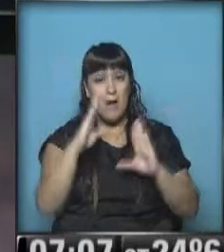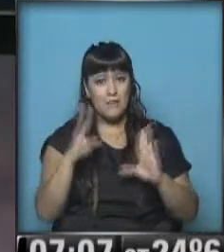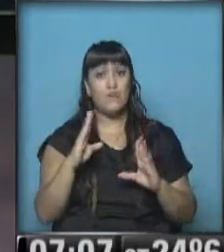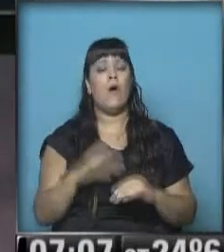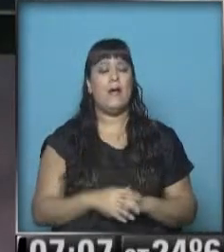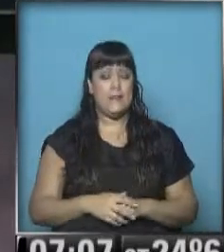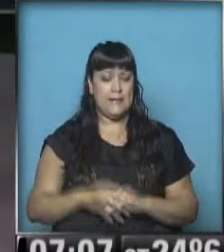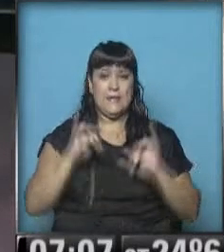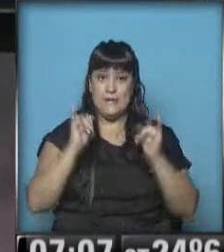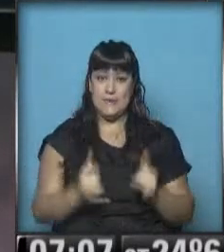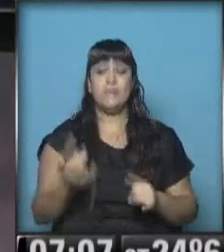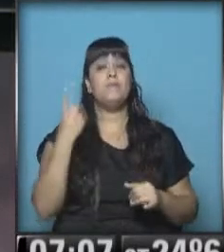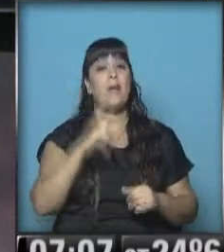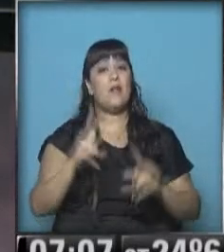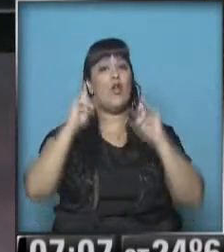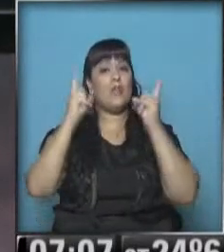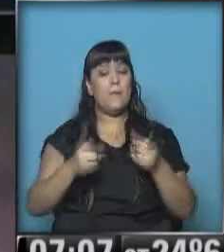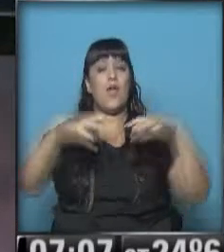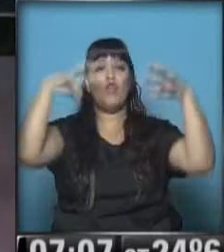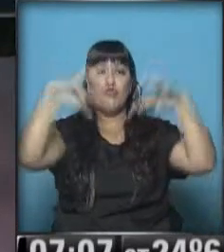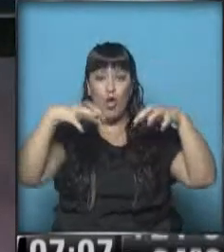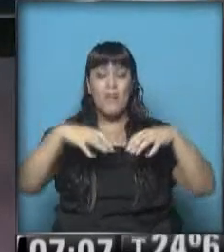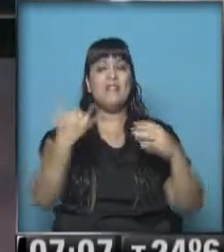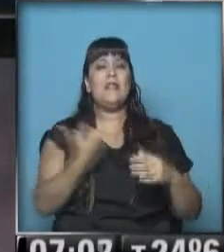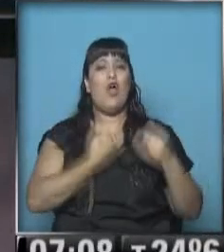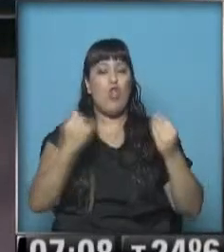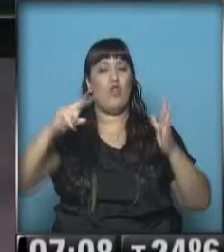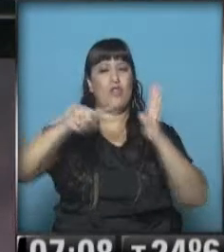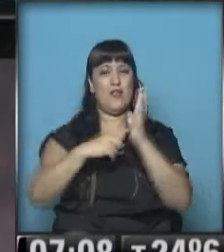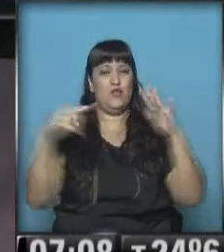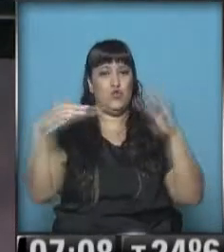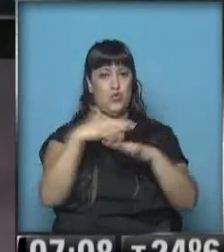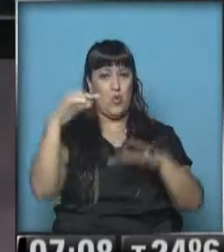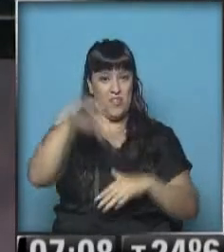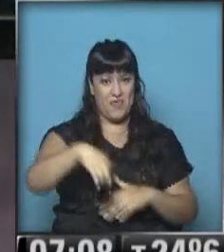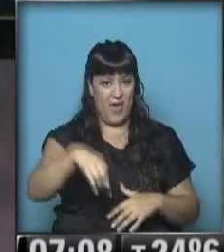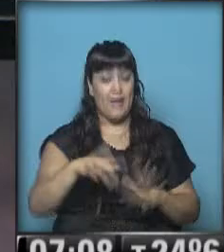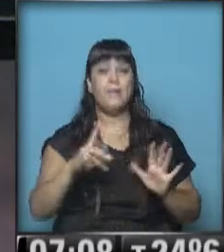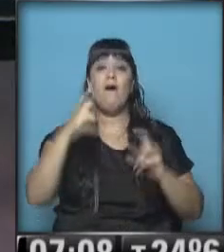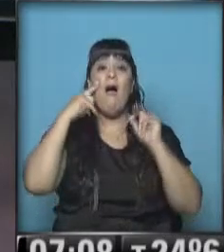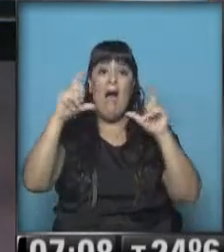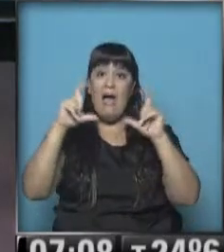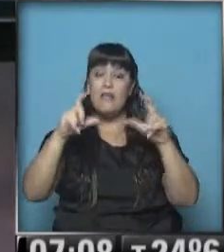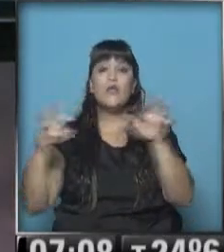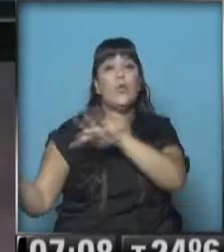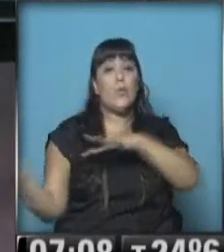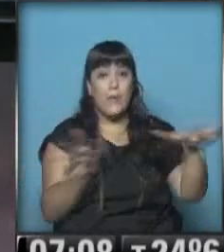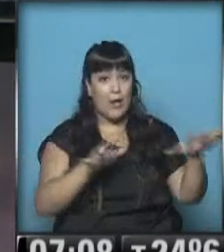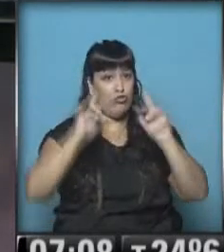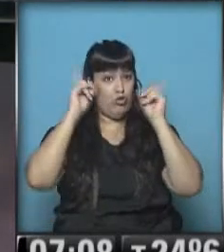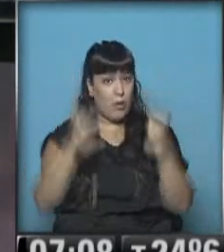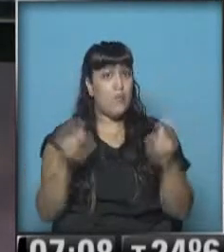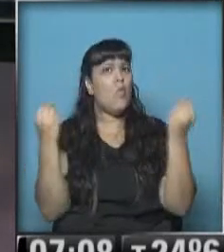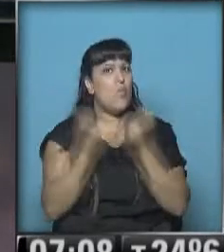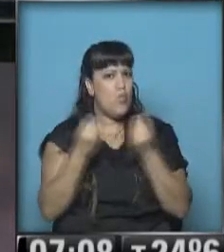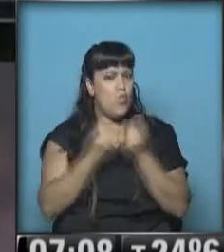alta. También son probables tormentas para la ciudad de Buenos Aires. Atentos con las ráfagas de viento, mucha